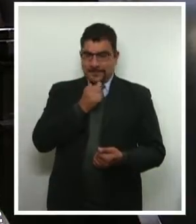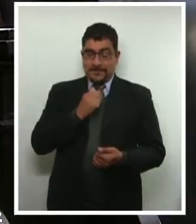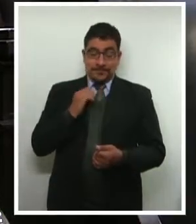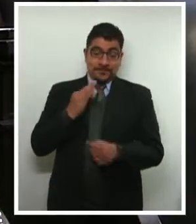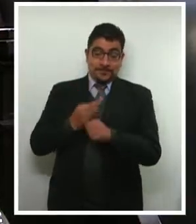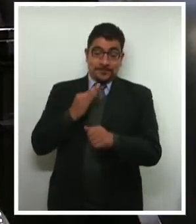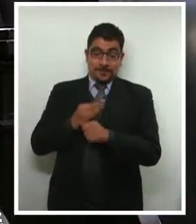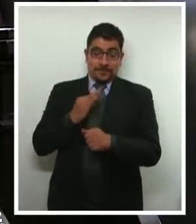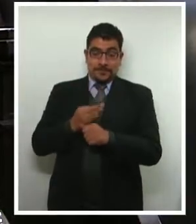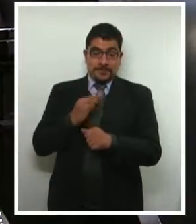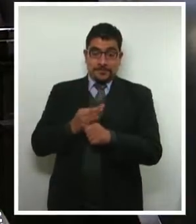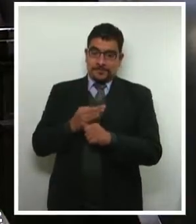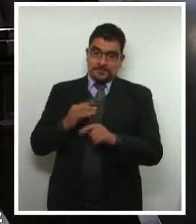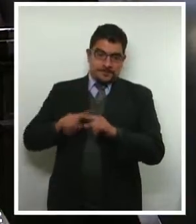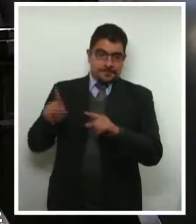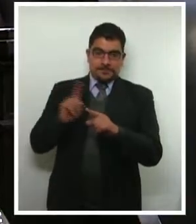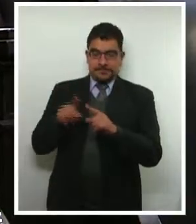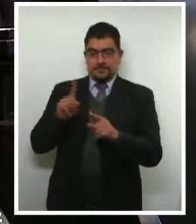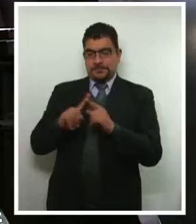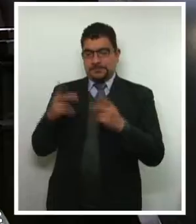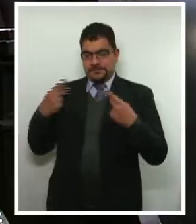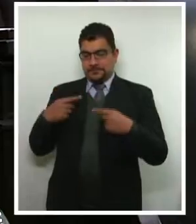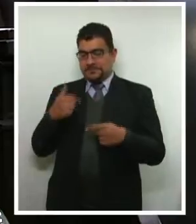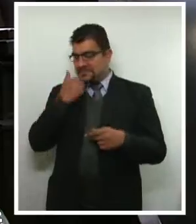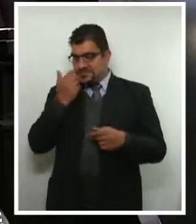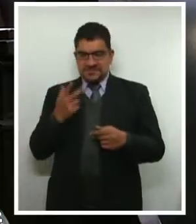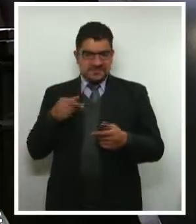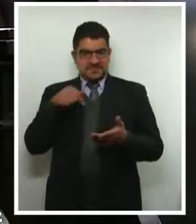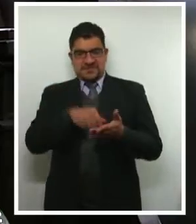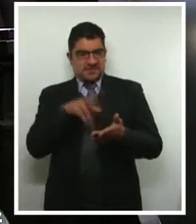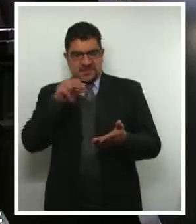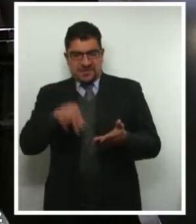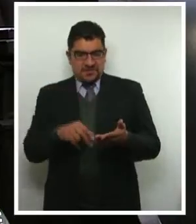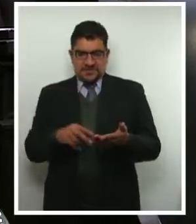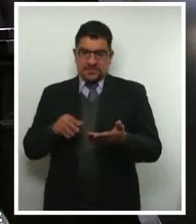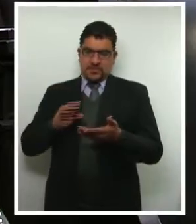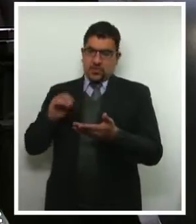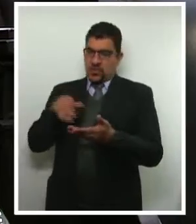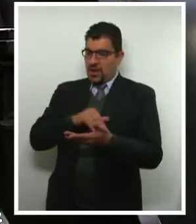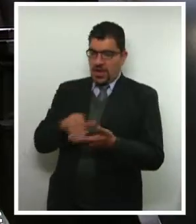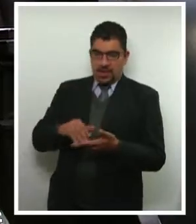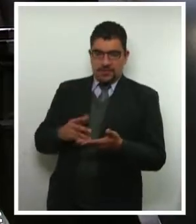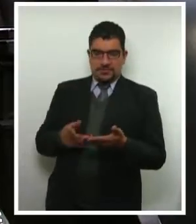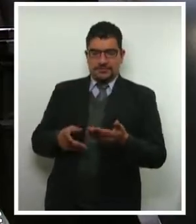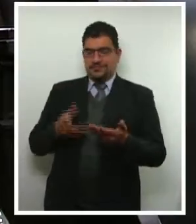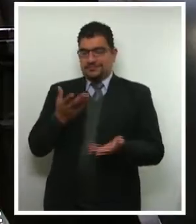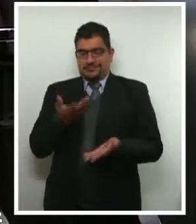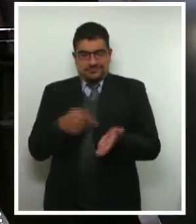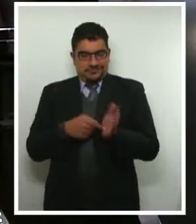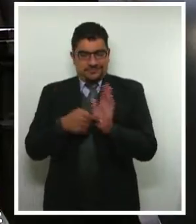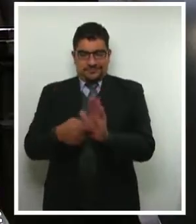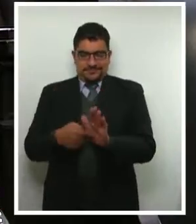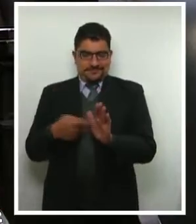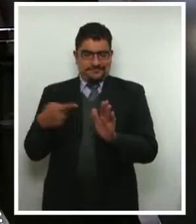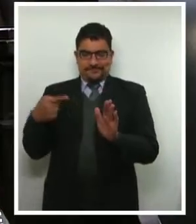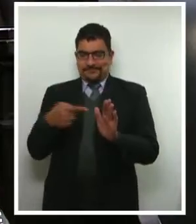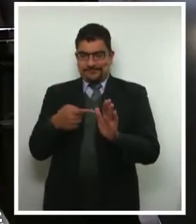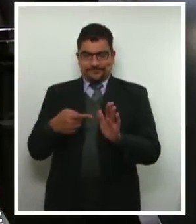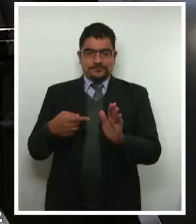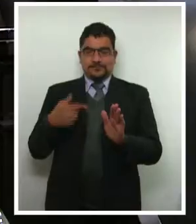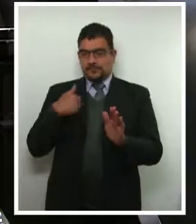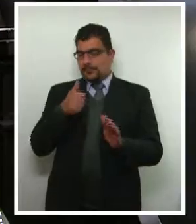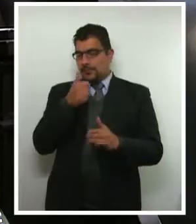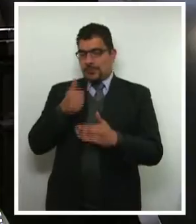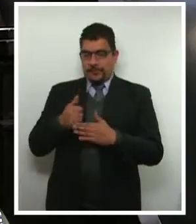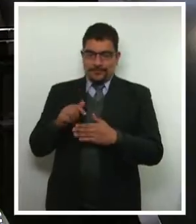los medios tratan de hacer que este documento se desdibuje y no refleje que es una ciudad